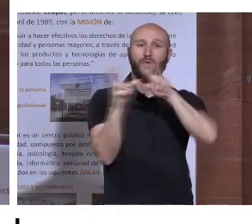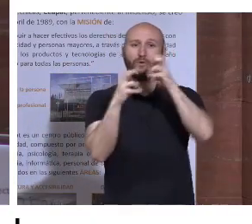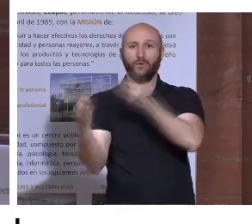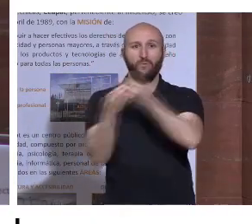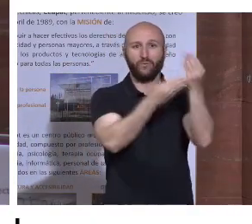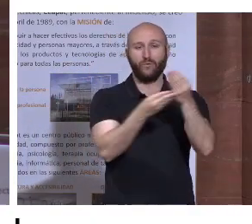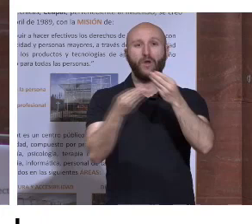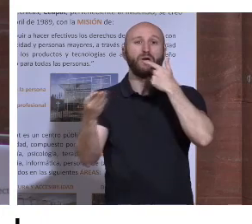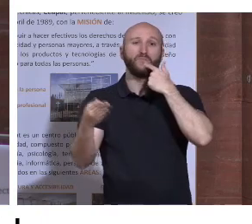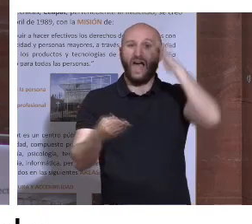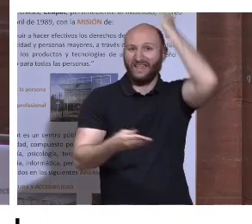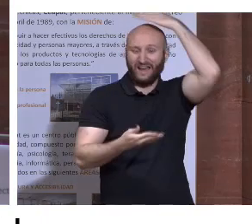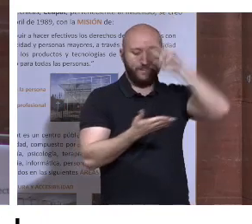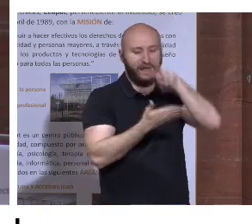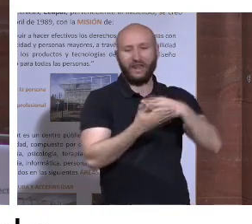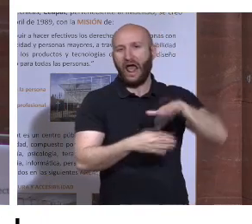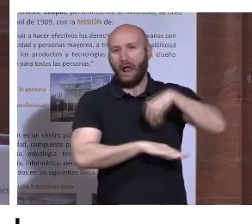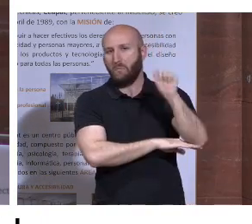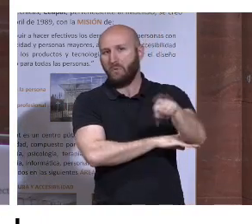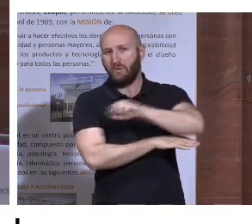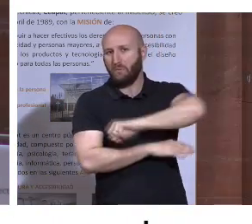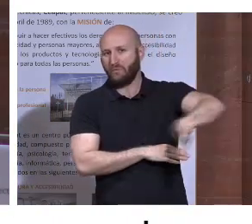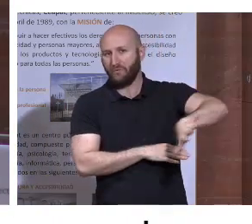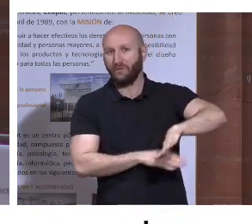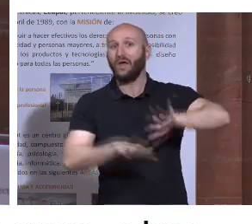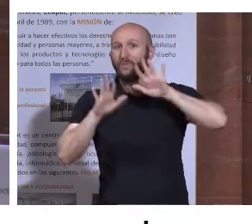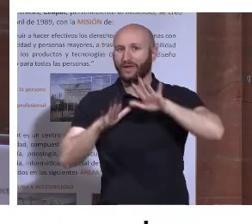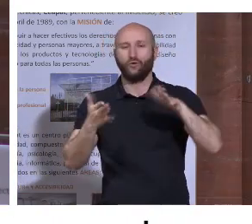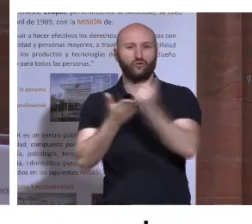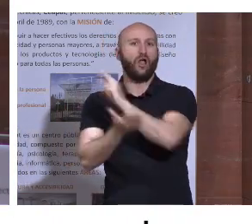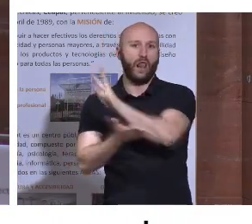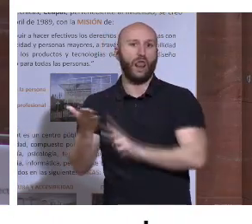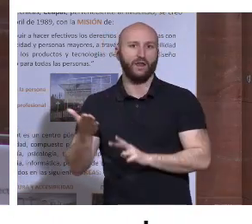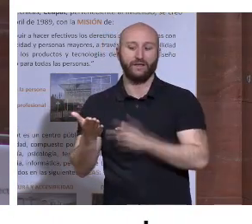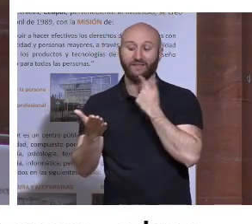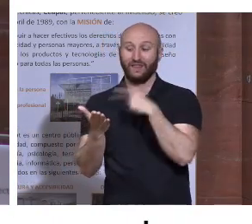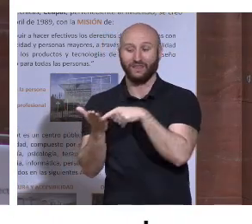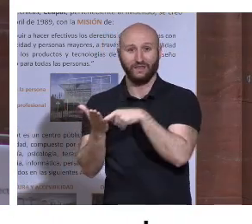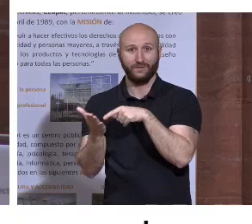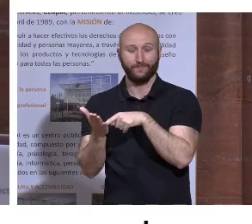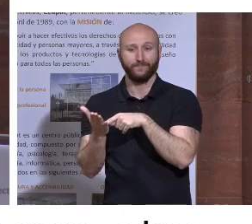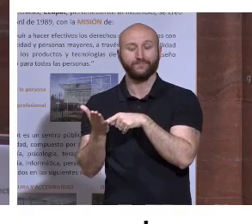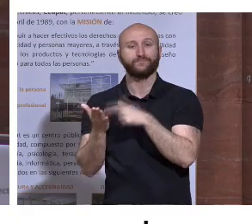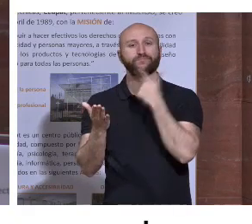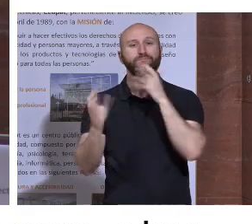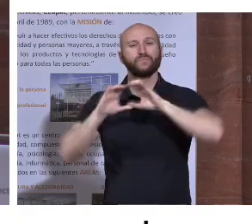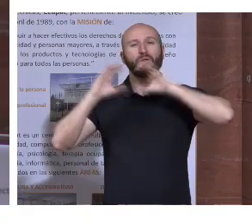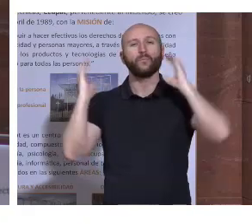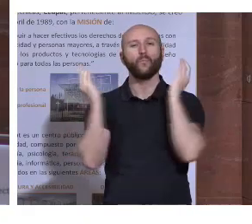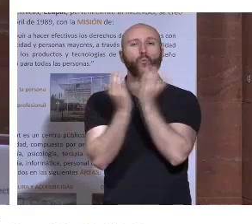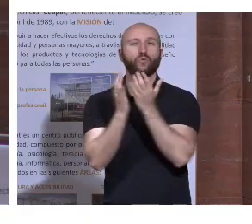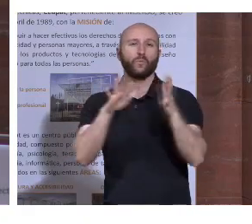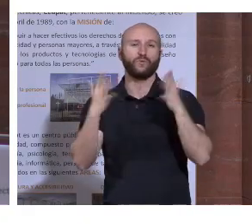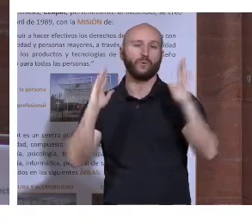no se lo ha leído todavía, pero a lo mejor se lo lee. Y ahí decía, el mundo hacia los